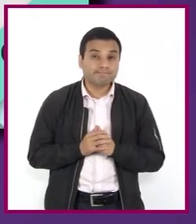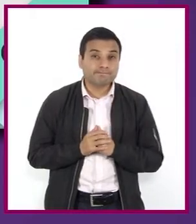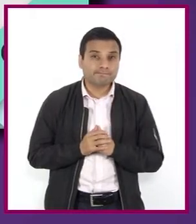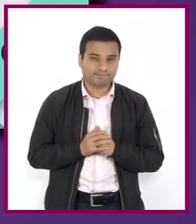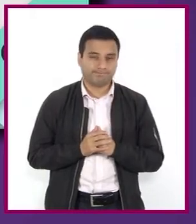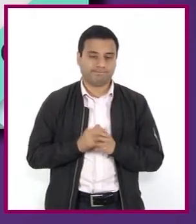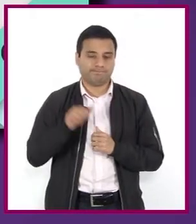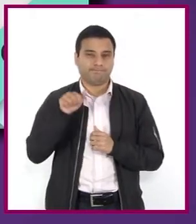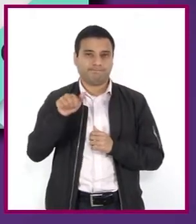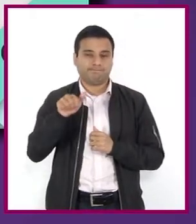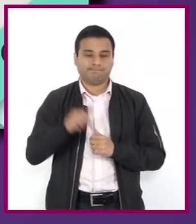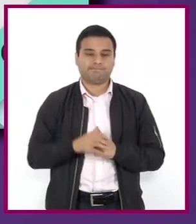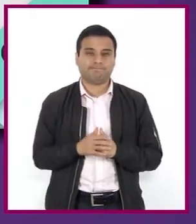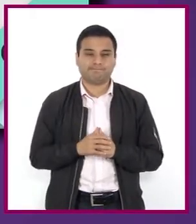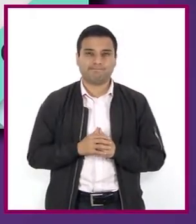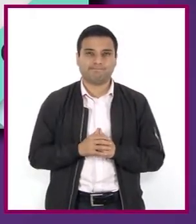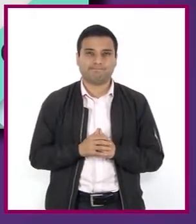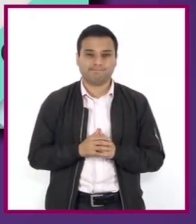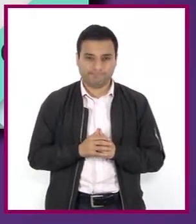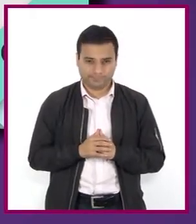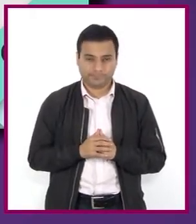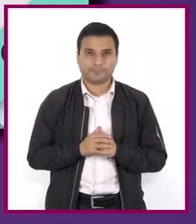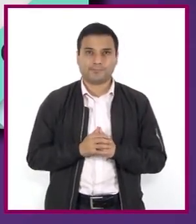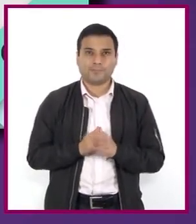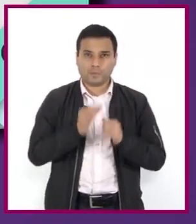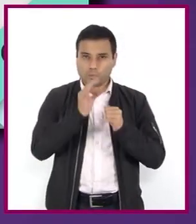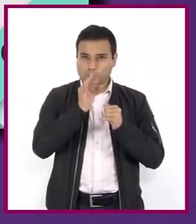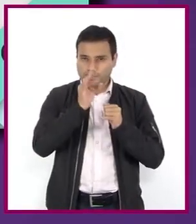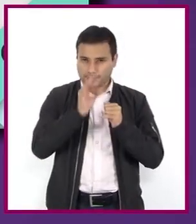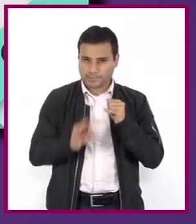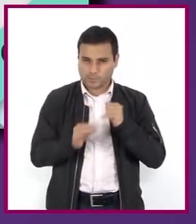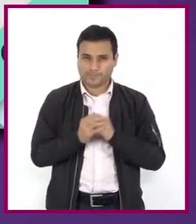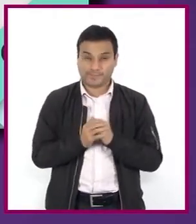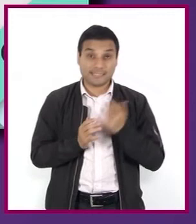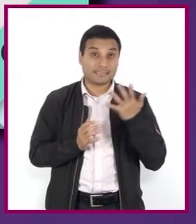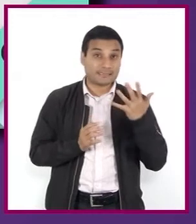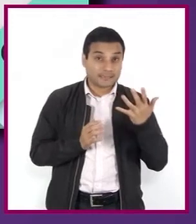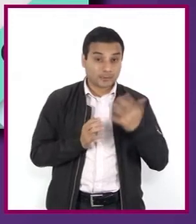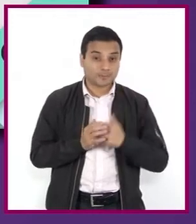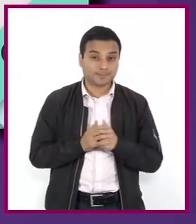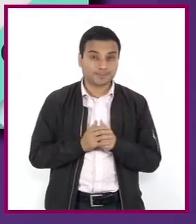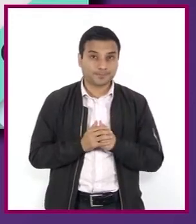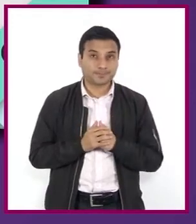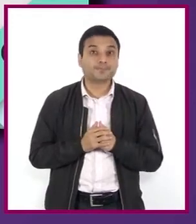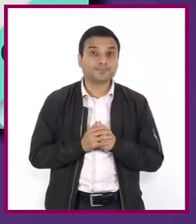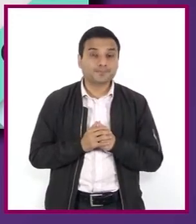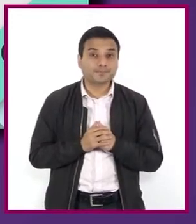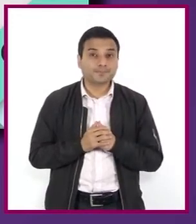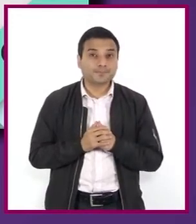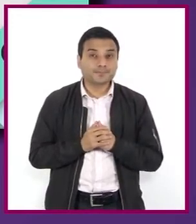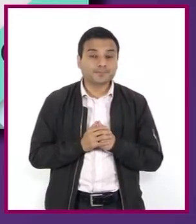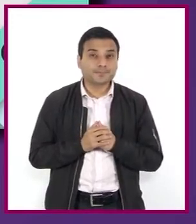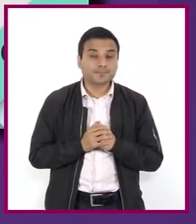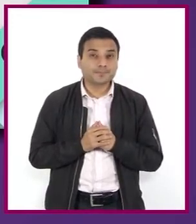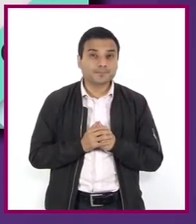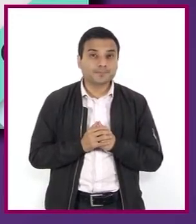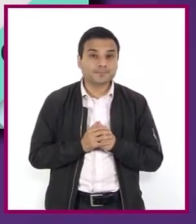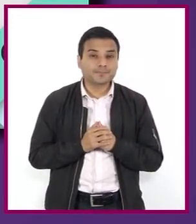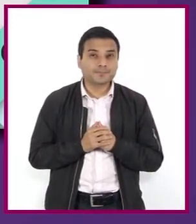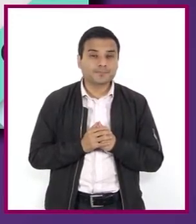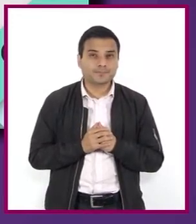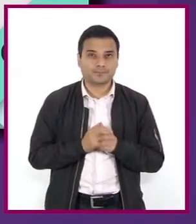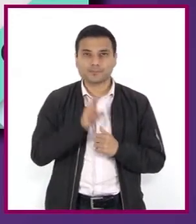igual a 16. Finalmente, sustituyendo con 5 el valor de x en la función y igual a x al